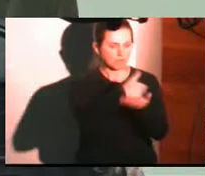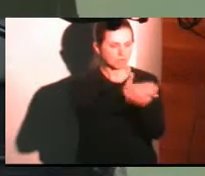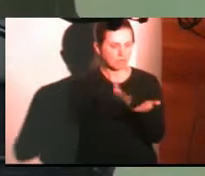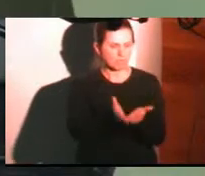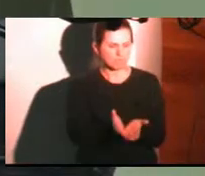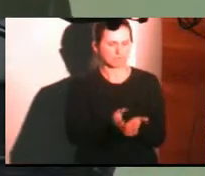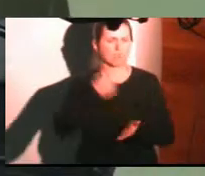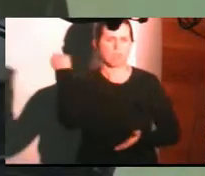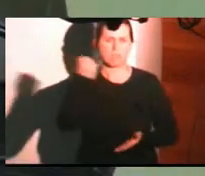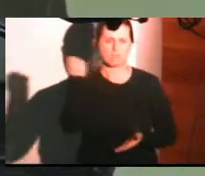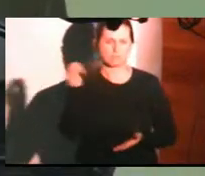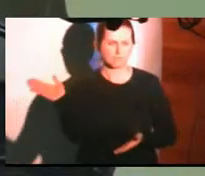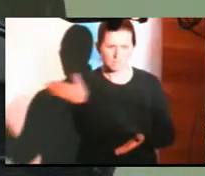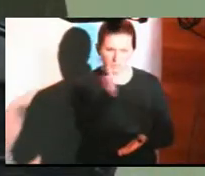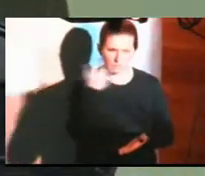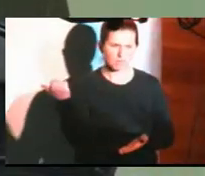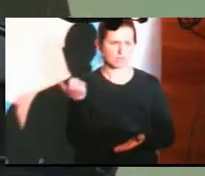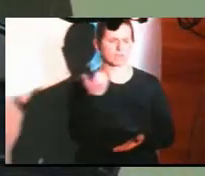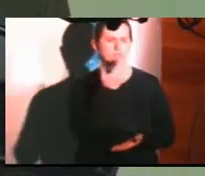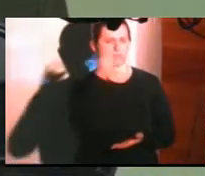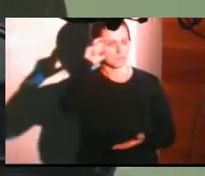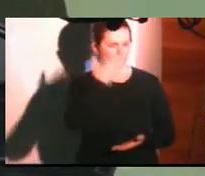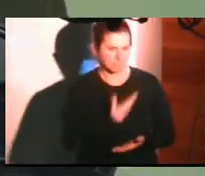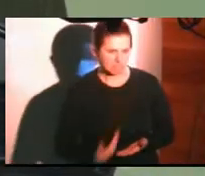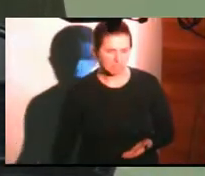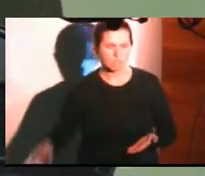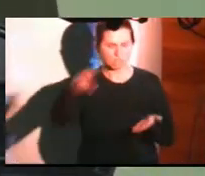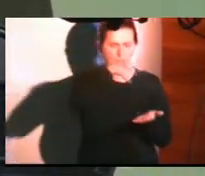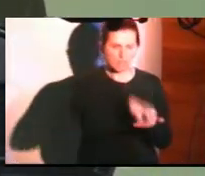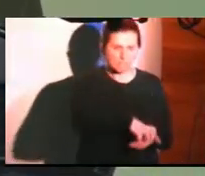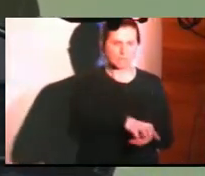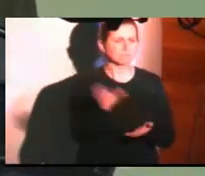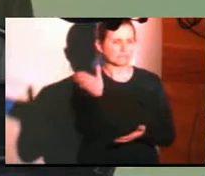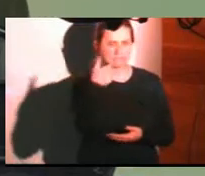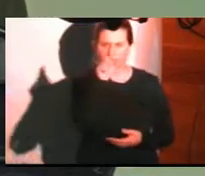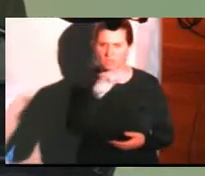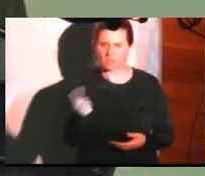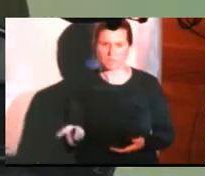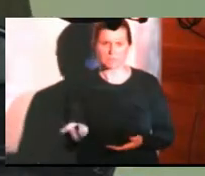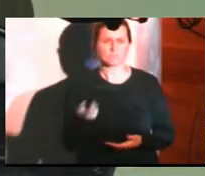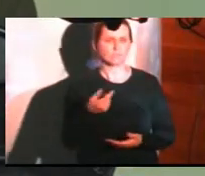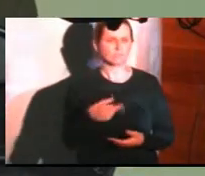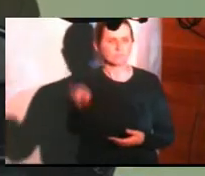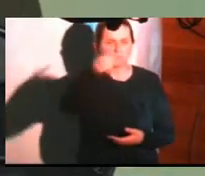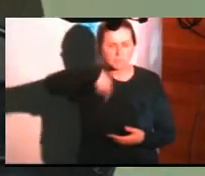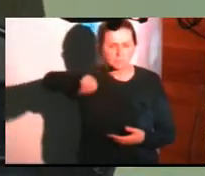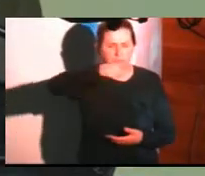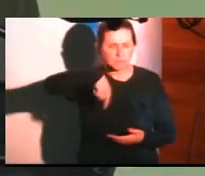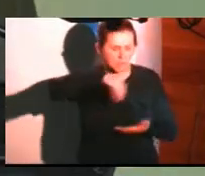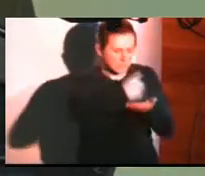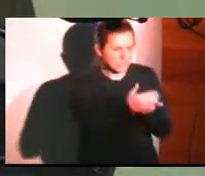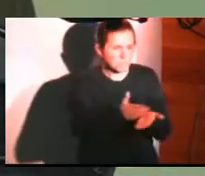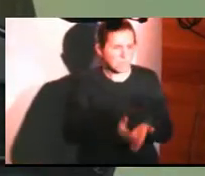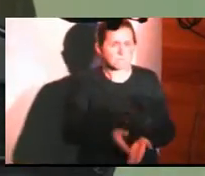ciudadanos, ONGs, tenemos que compartir el valor de qué, qué sociedad queremos vivir, para